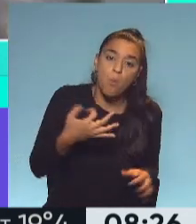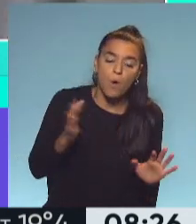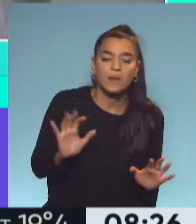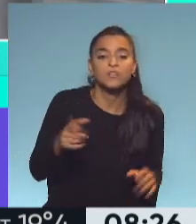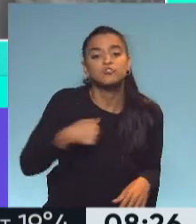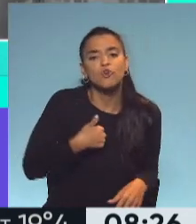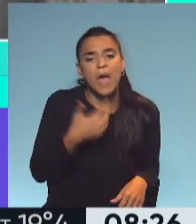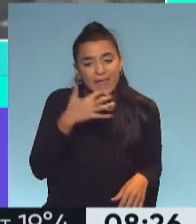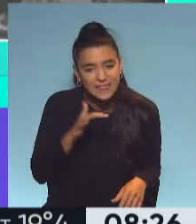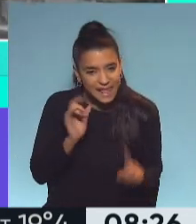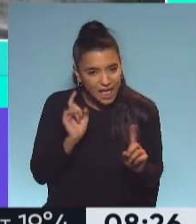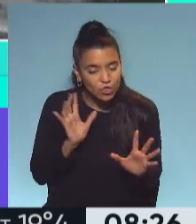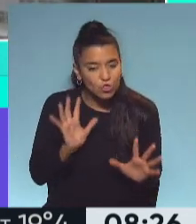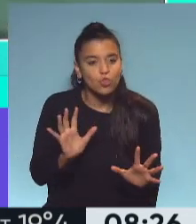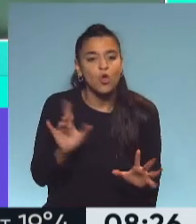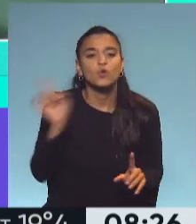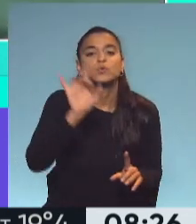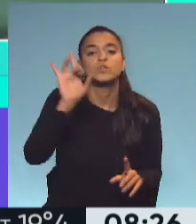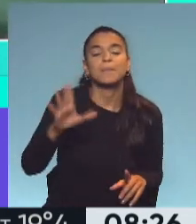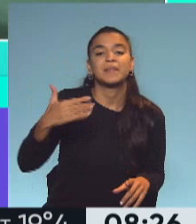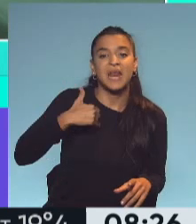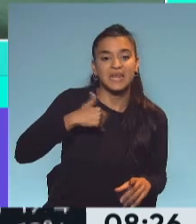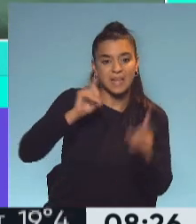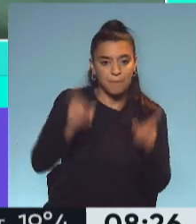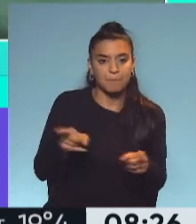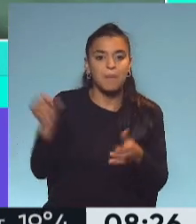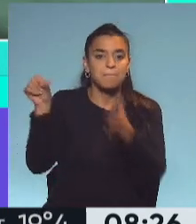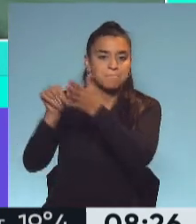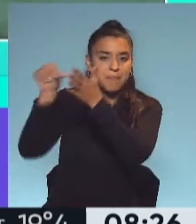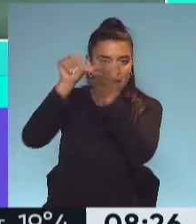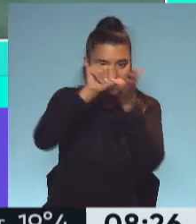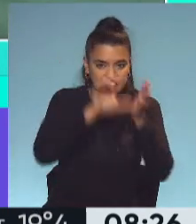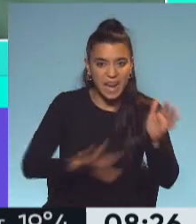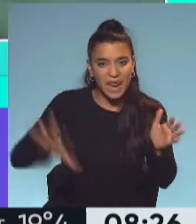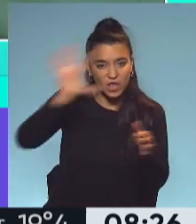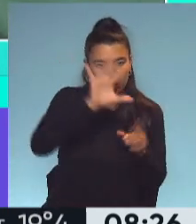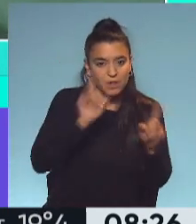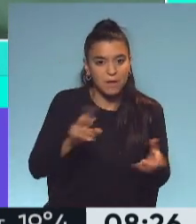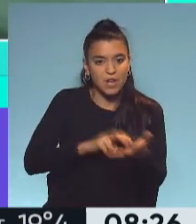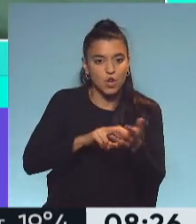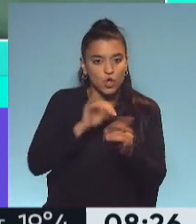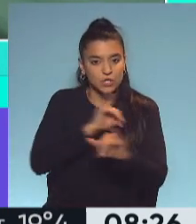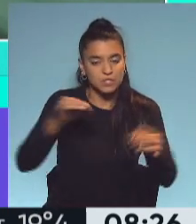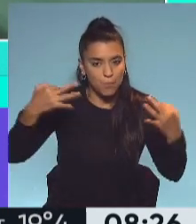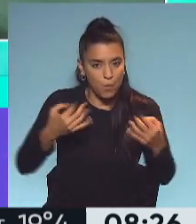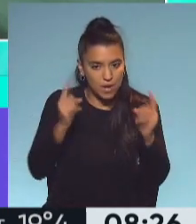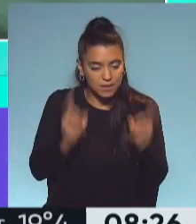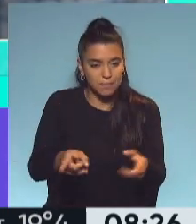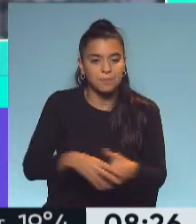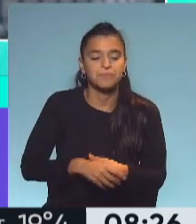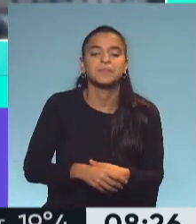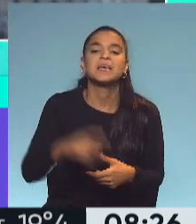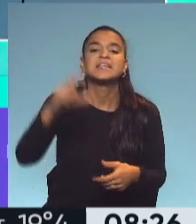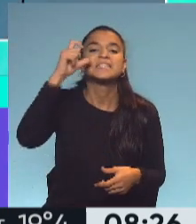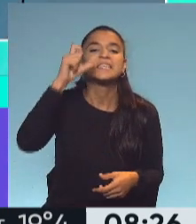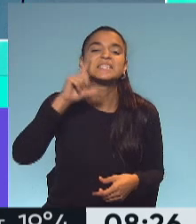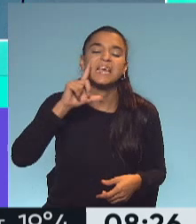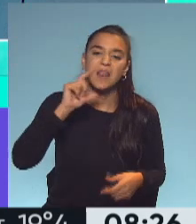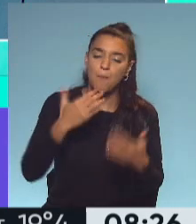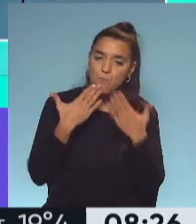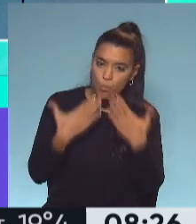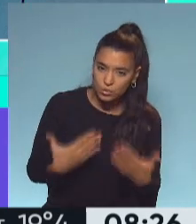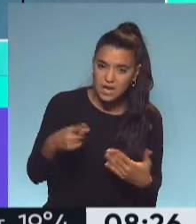que no solamente abarcaría la Argentina, sino varios países de la región, lo cual es una buena noticia también. Cecilia Nicolini, muchísimas